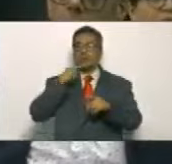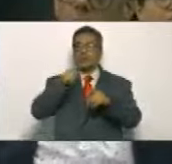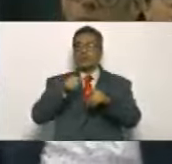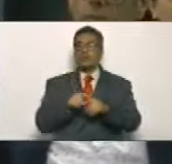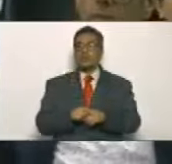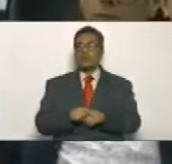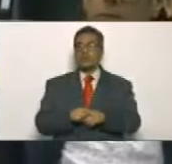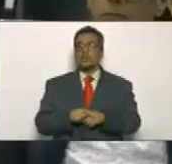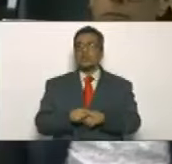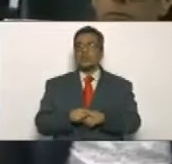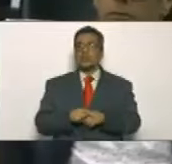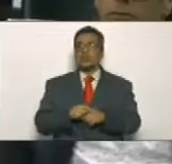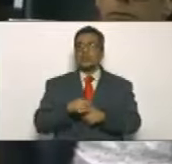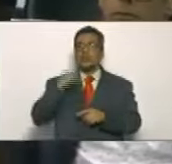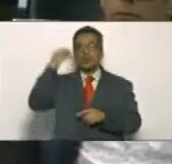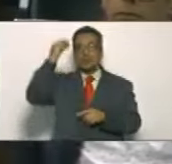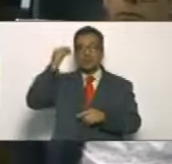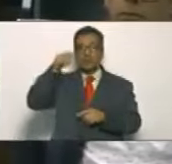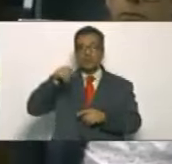yo le agregaría el siguiente